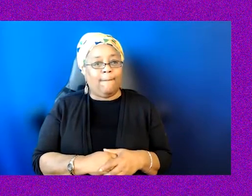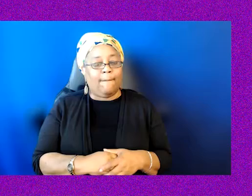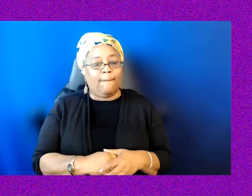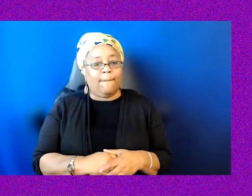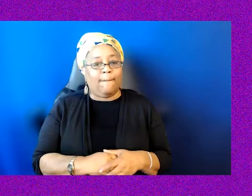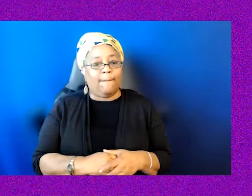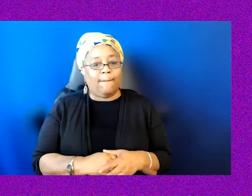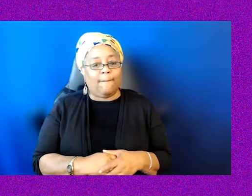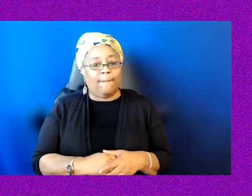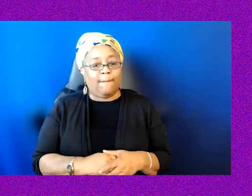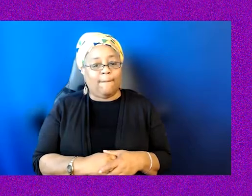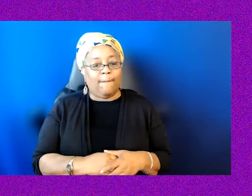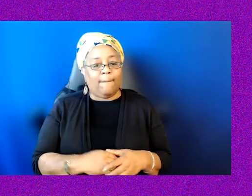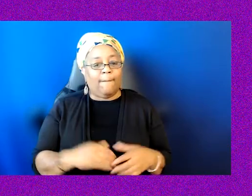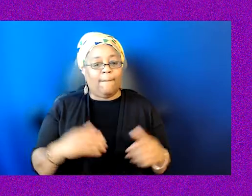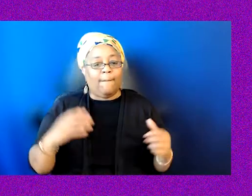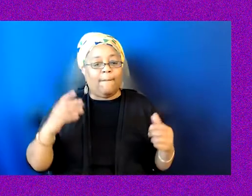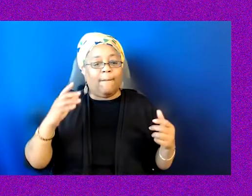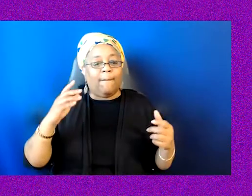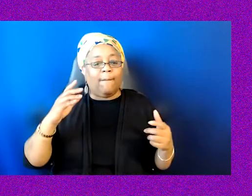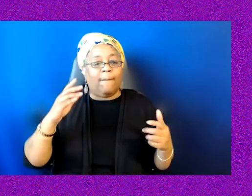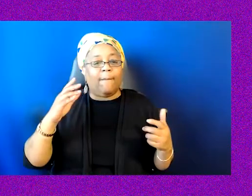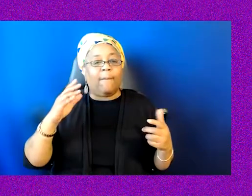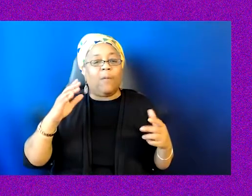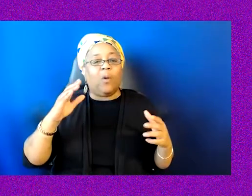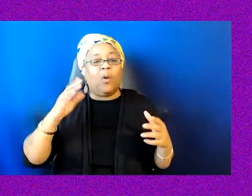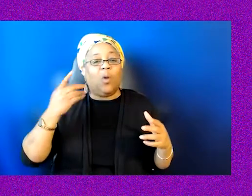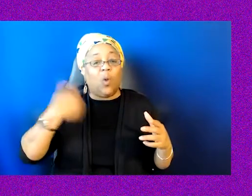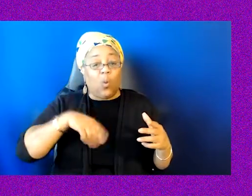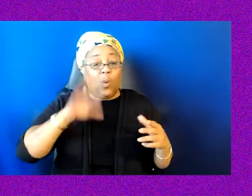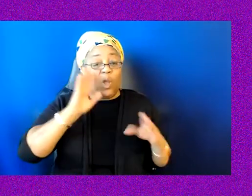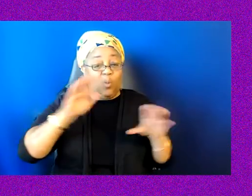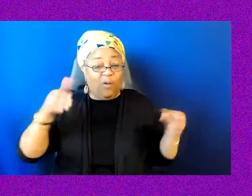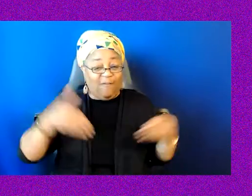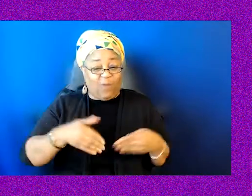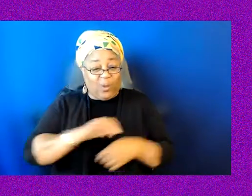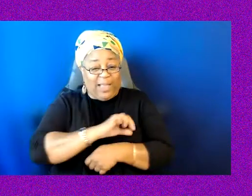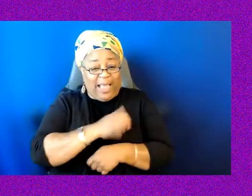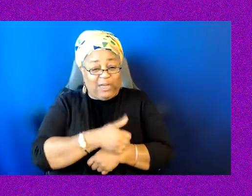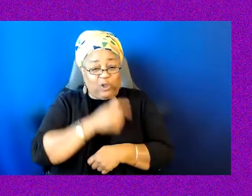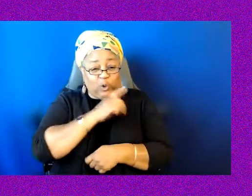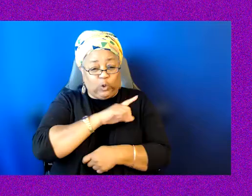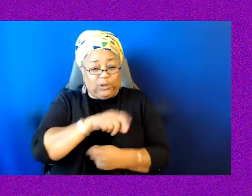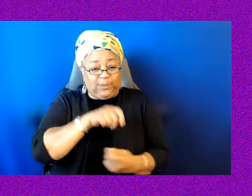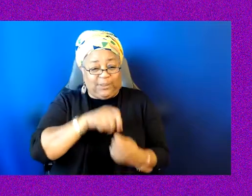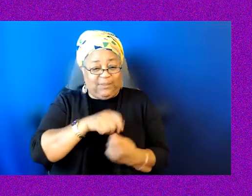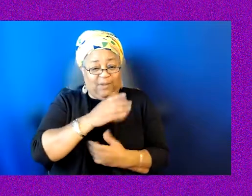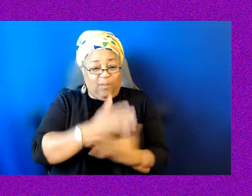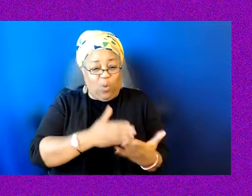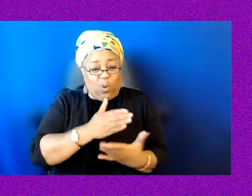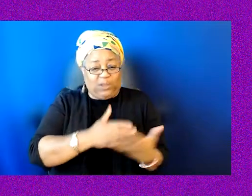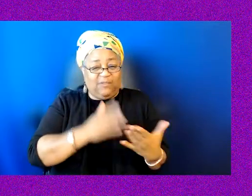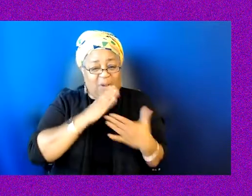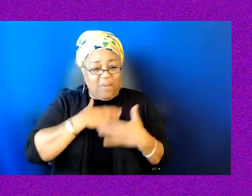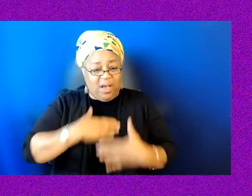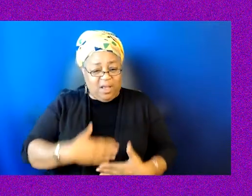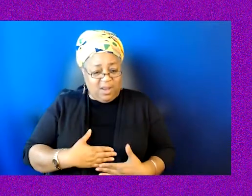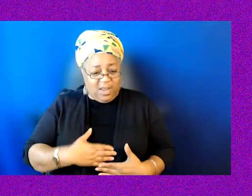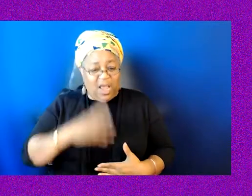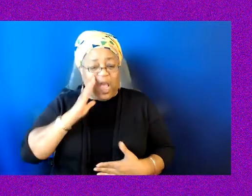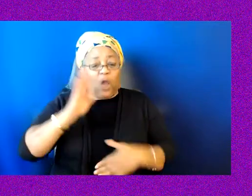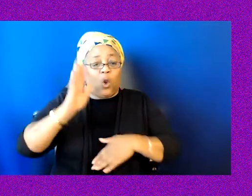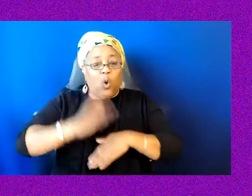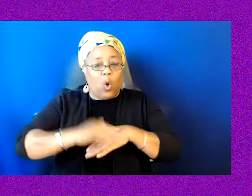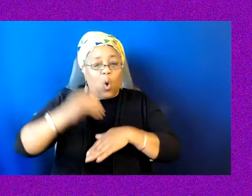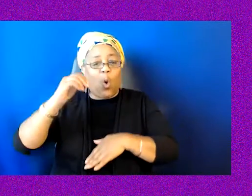Entonces vamos a concentrar la energía a puntos específicos en nuestros cuerpos y vamos a